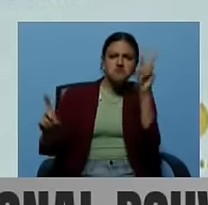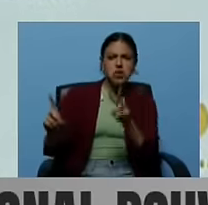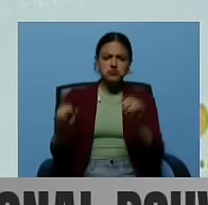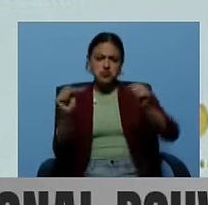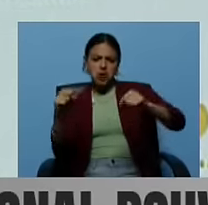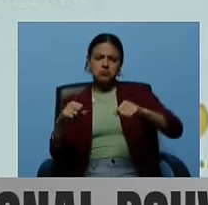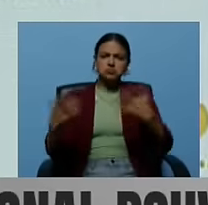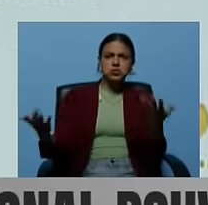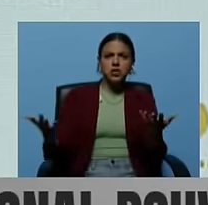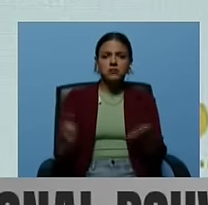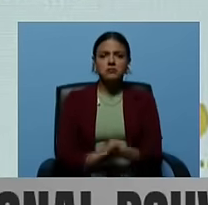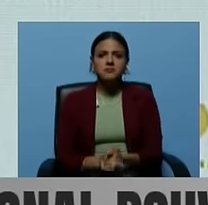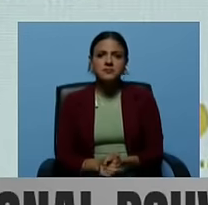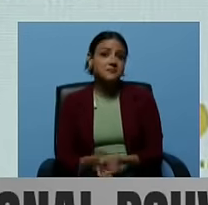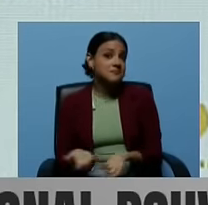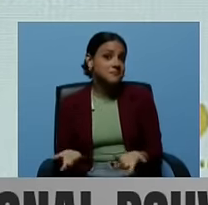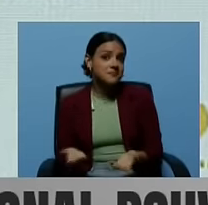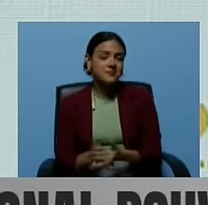Dijeron.